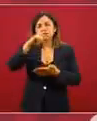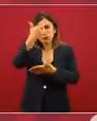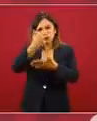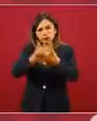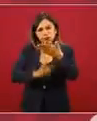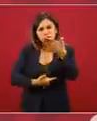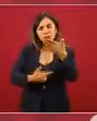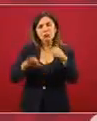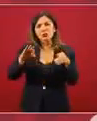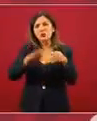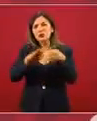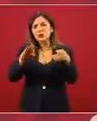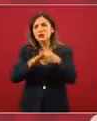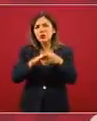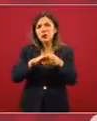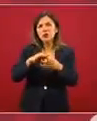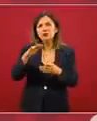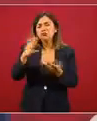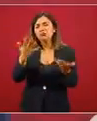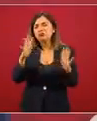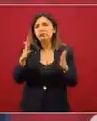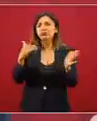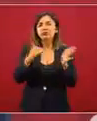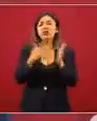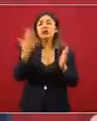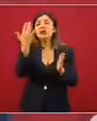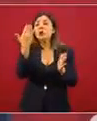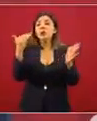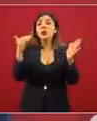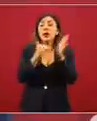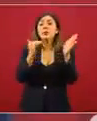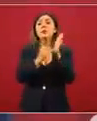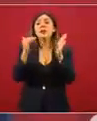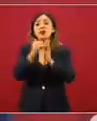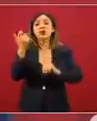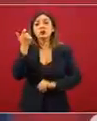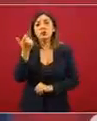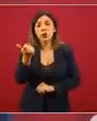cuantitativamente alrededor de 50 mil millones de pesos